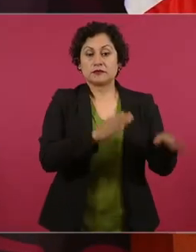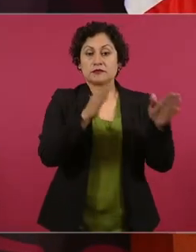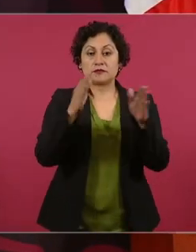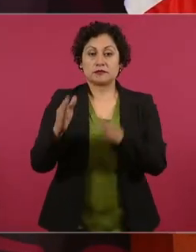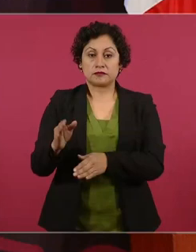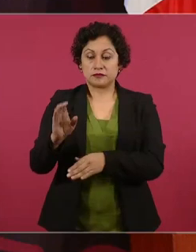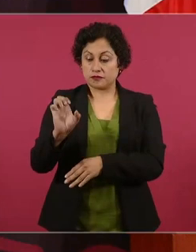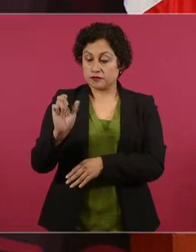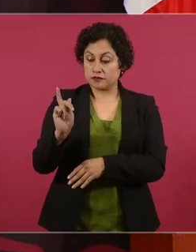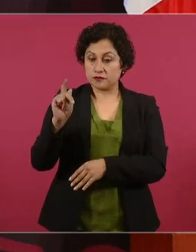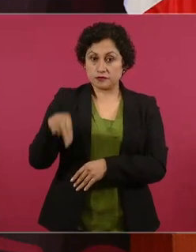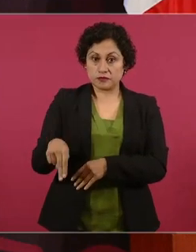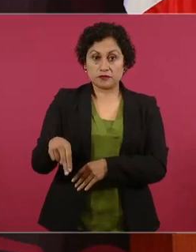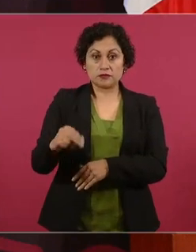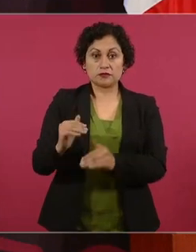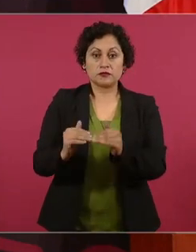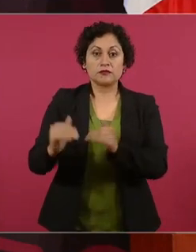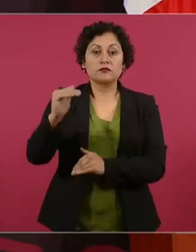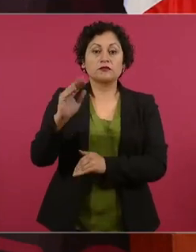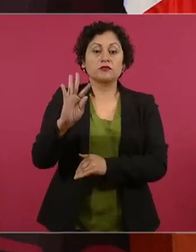Peña,